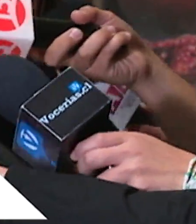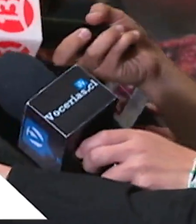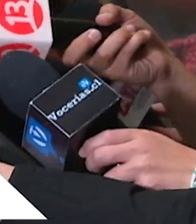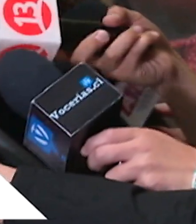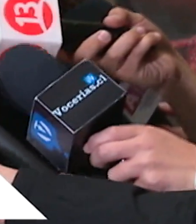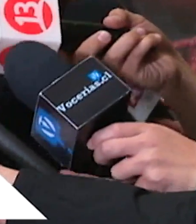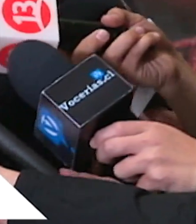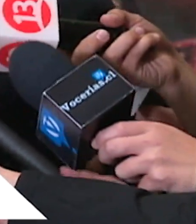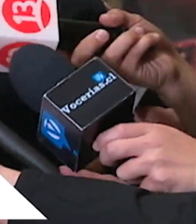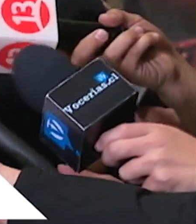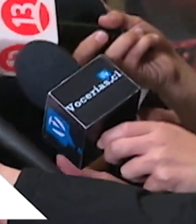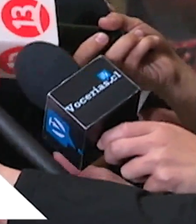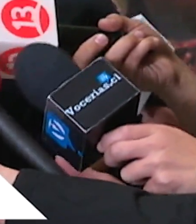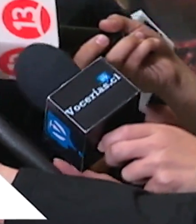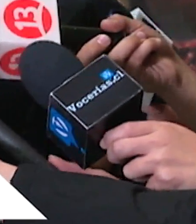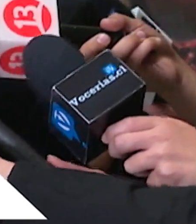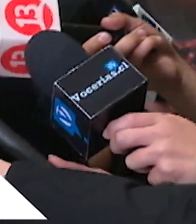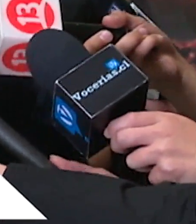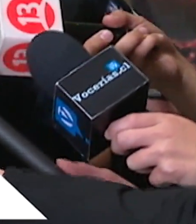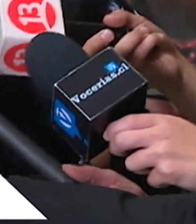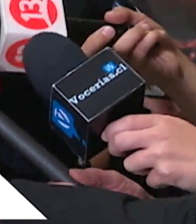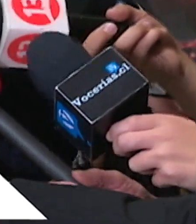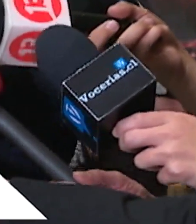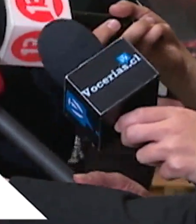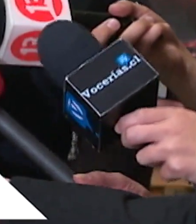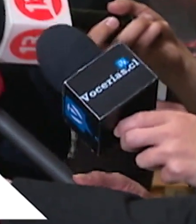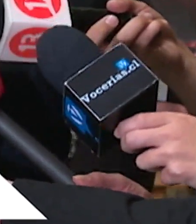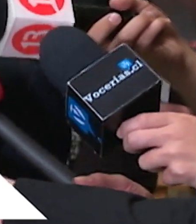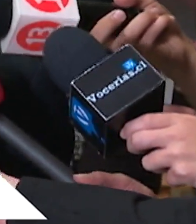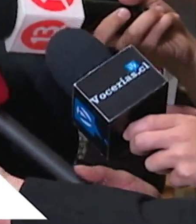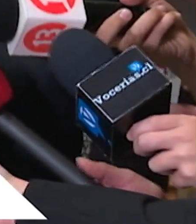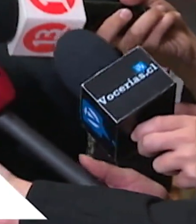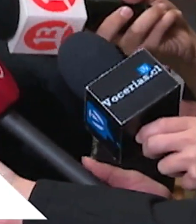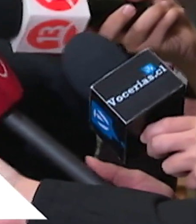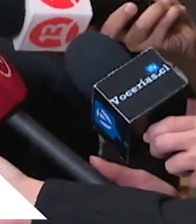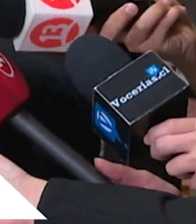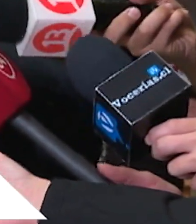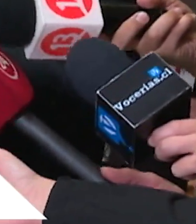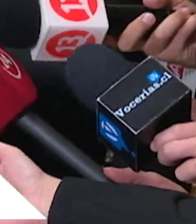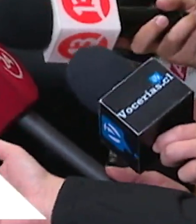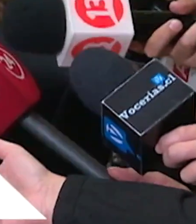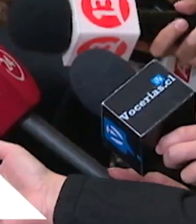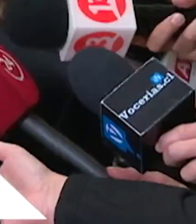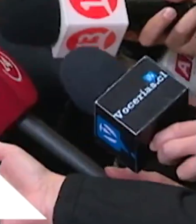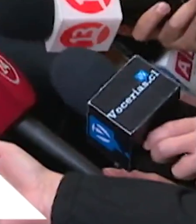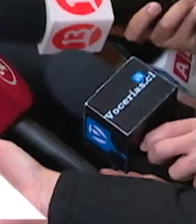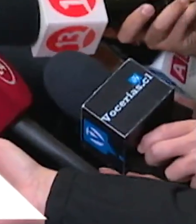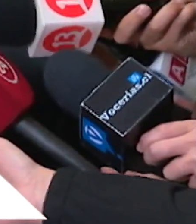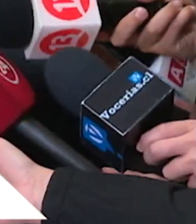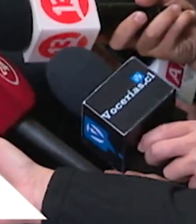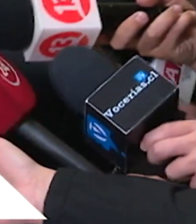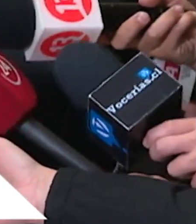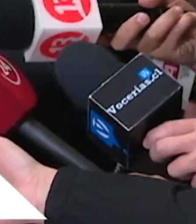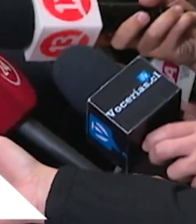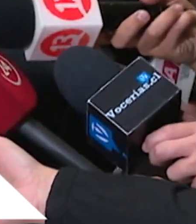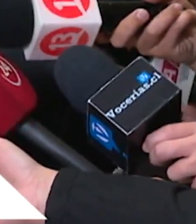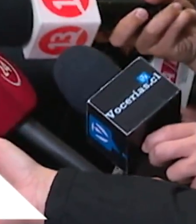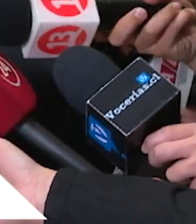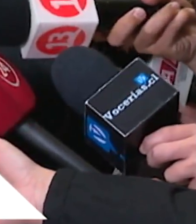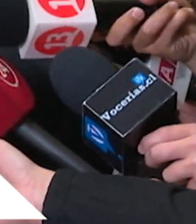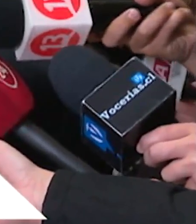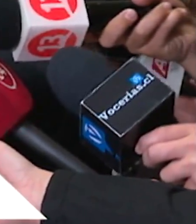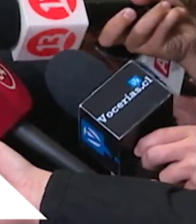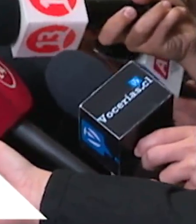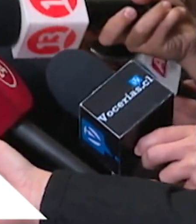producto de una figura porque el ministro partió en silencio haciendo una tarea muchas veces anónima o poco